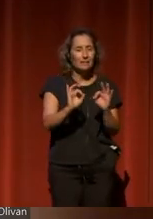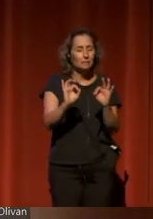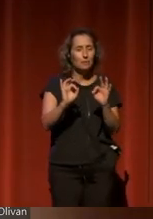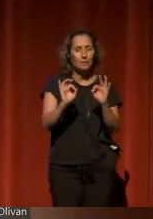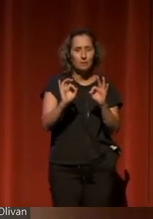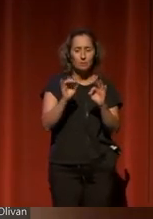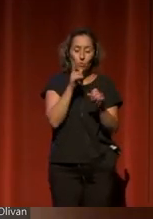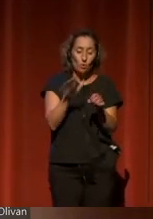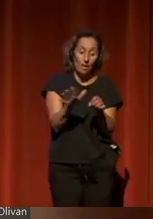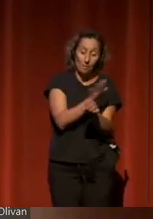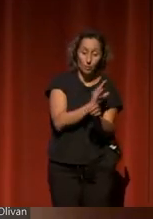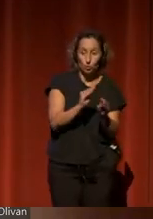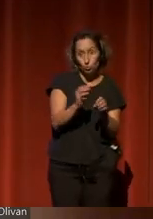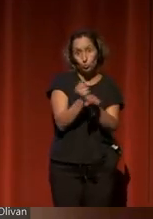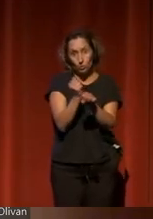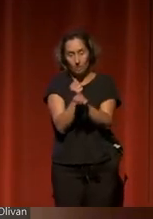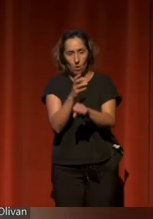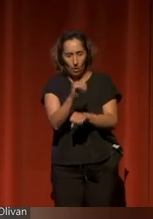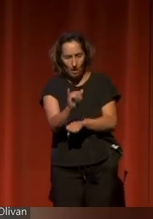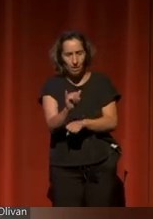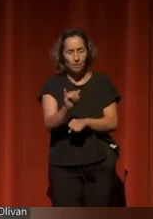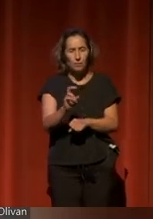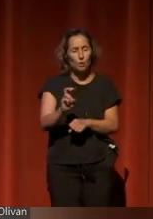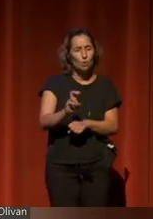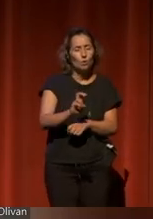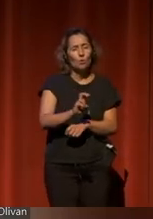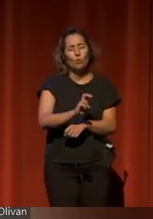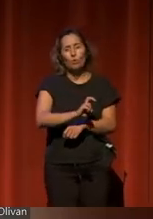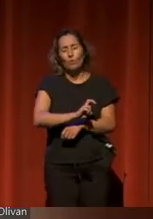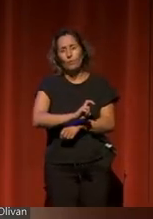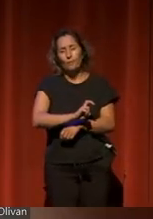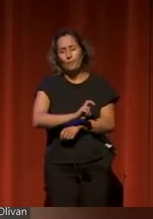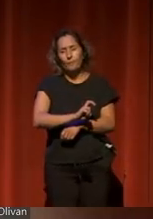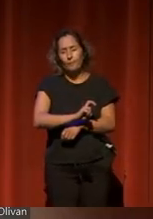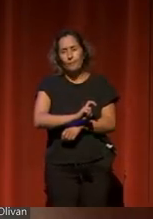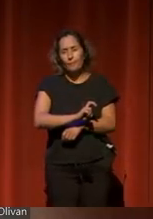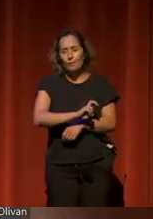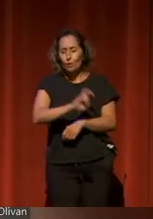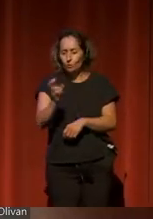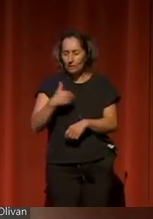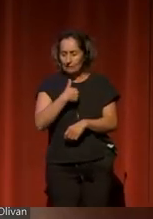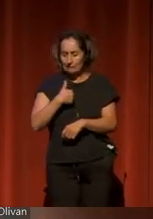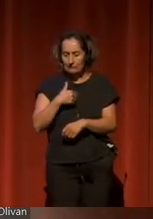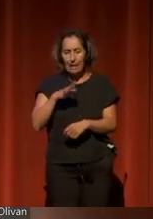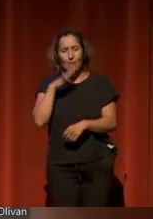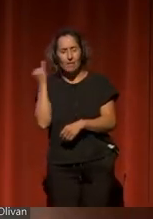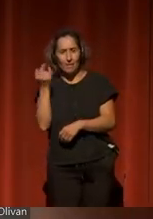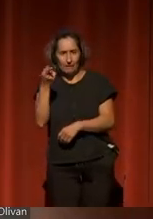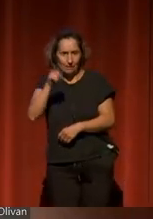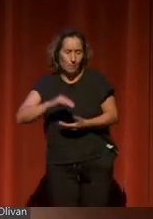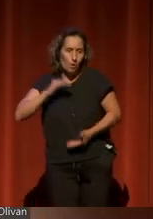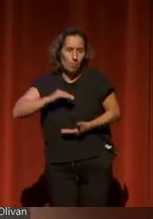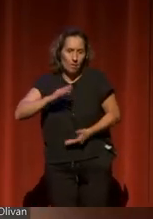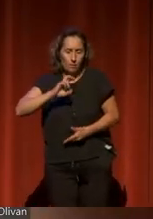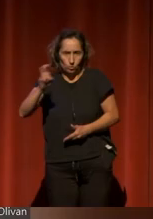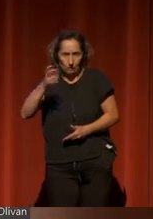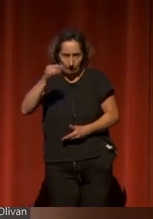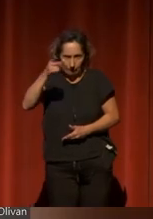del ámbito específico en el que trabajéis en el que trabajáis bueno pues tiene tiene esas derivadas no tiene esas